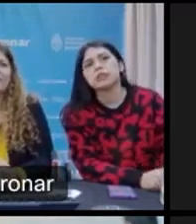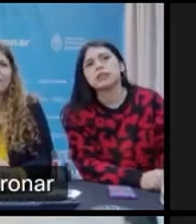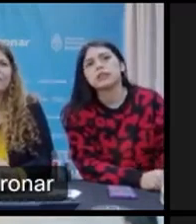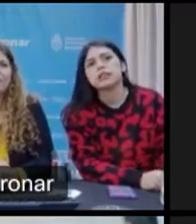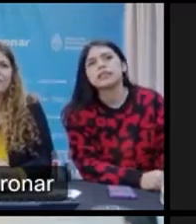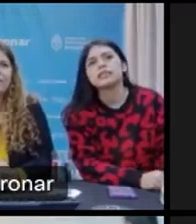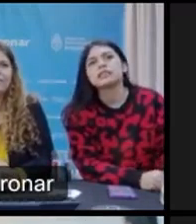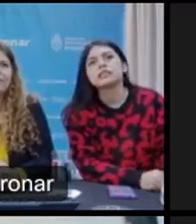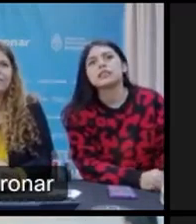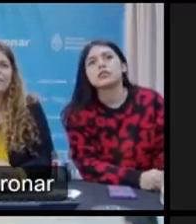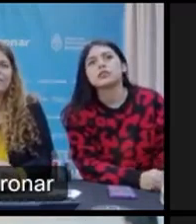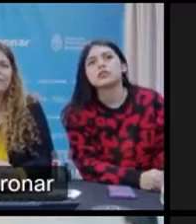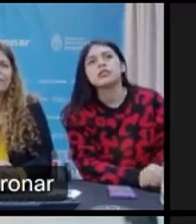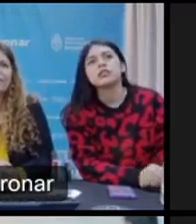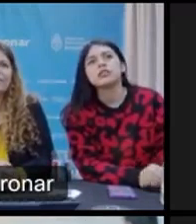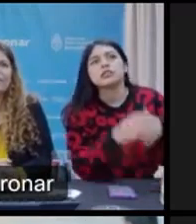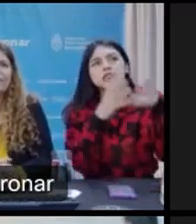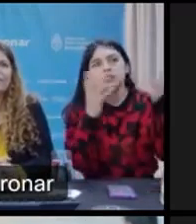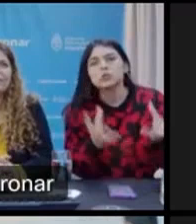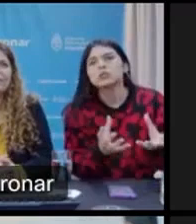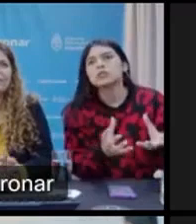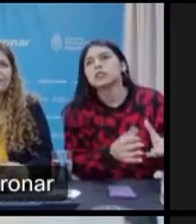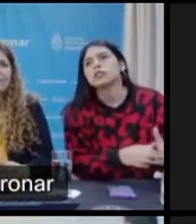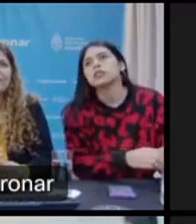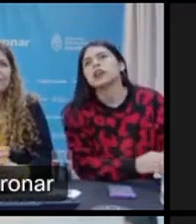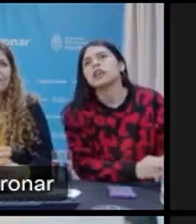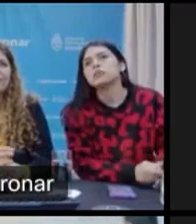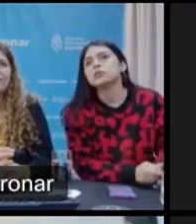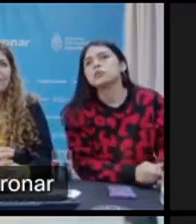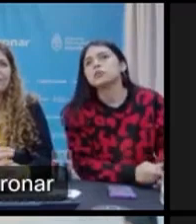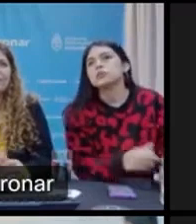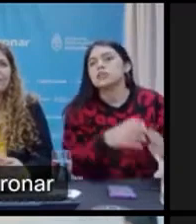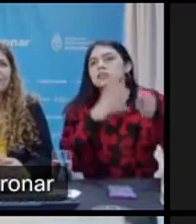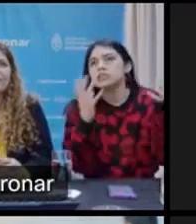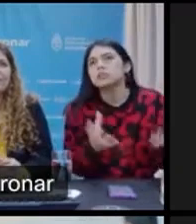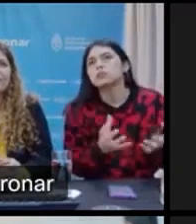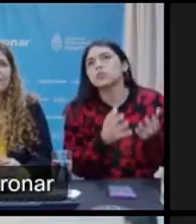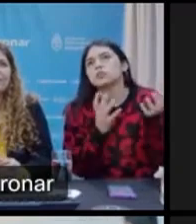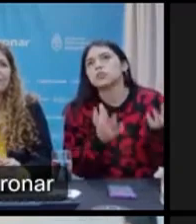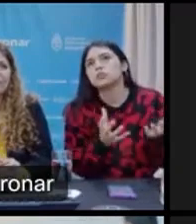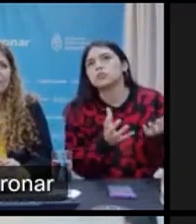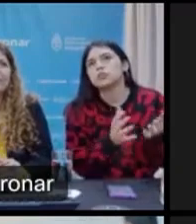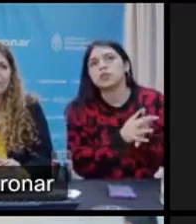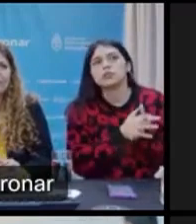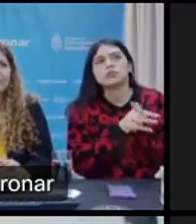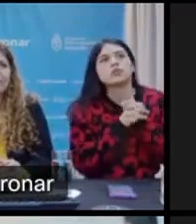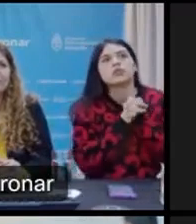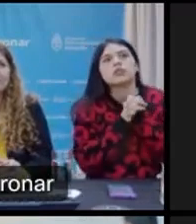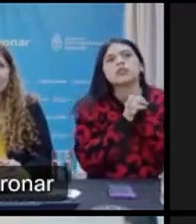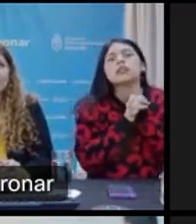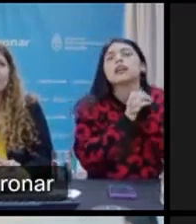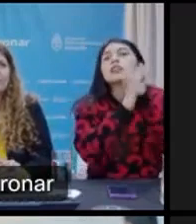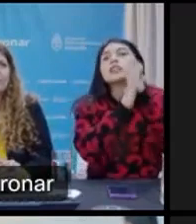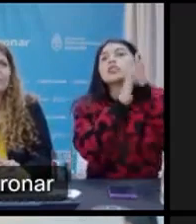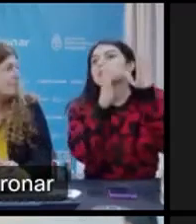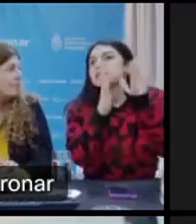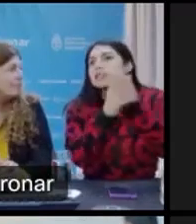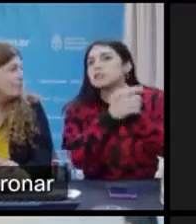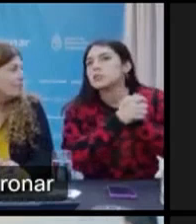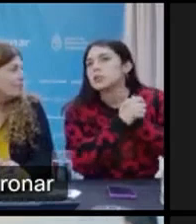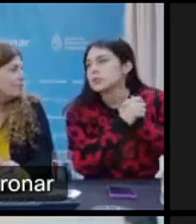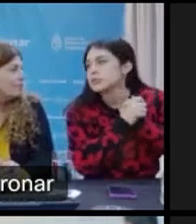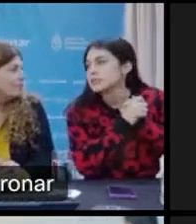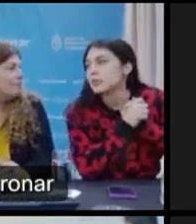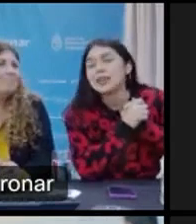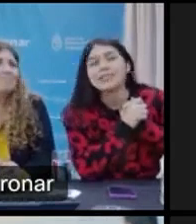importante esta instancia donde se tiene en cuenta al ámbito universitario en sí mismo como un ámbito de cuidado. Y no me